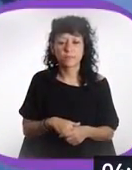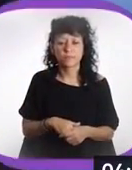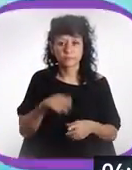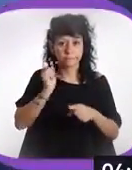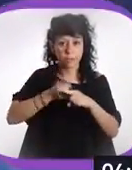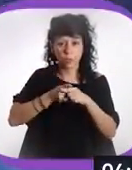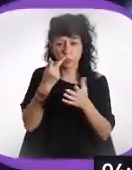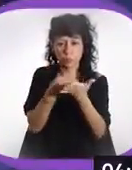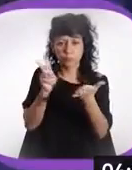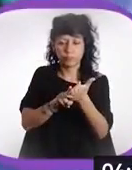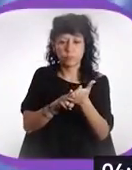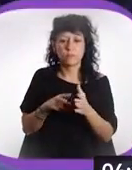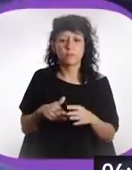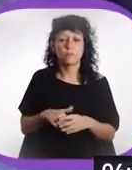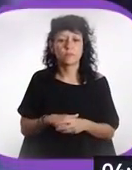¡Recalculando!